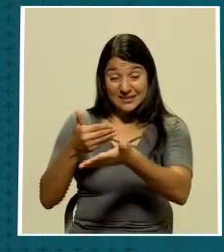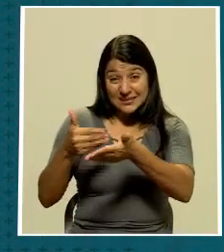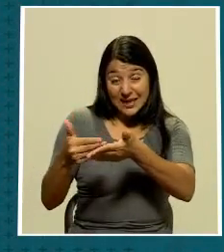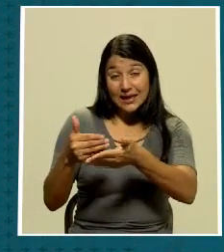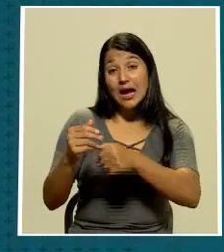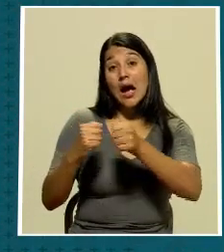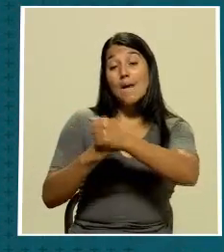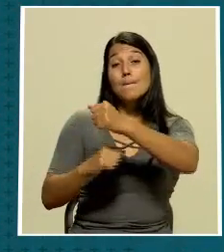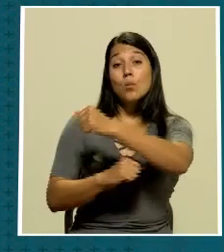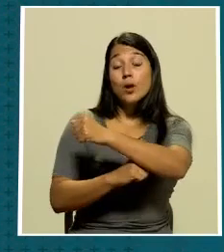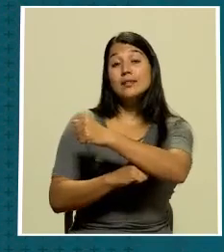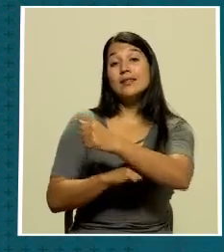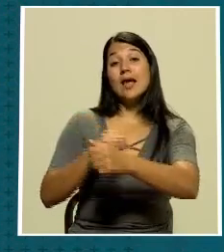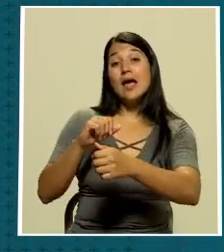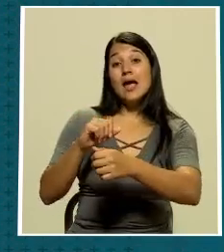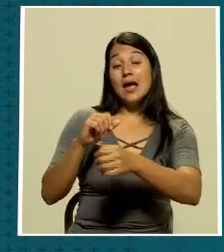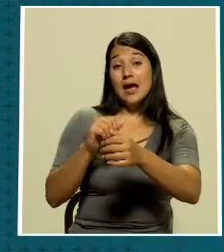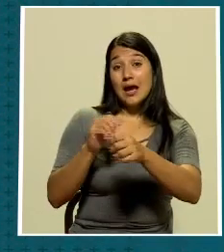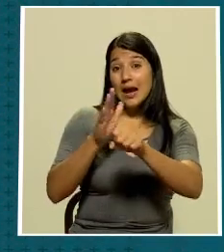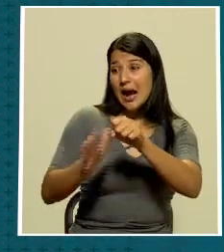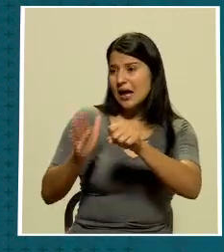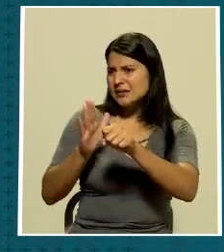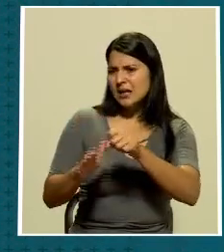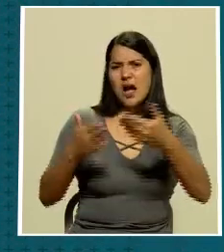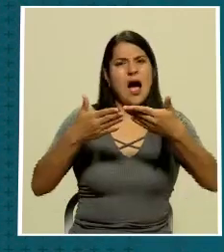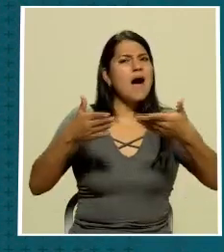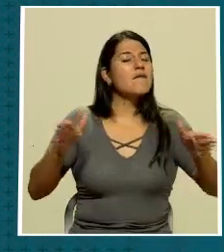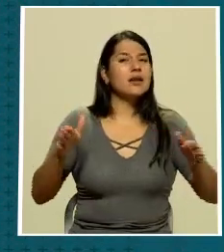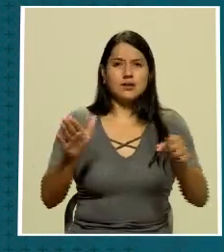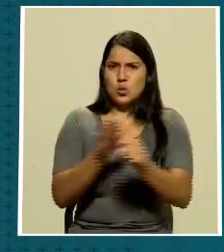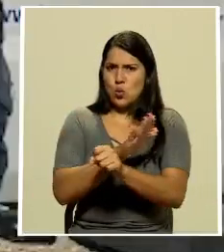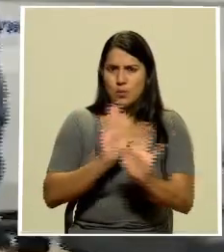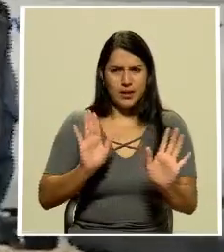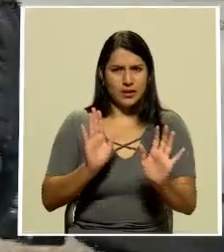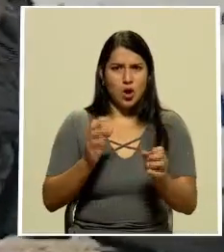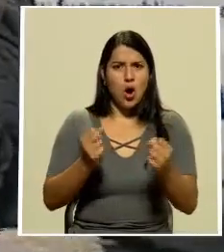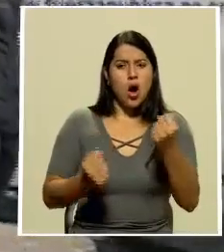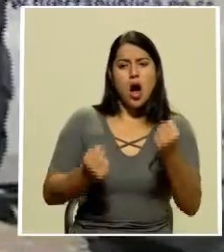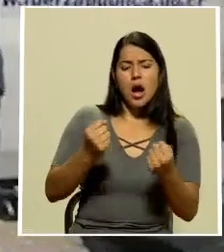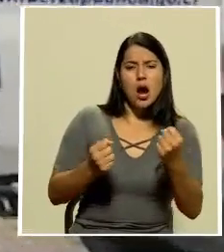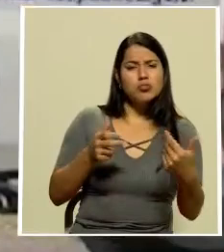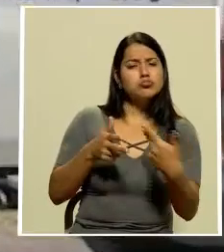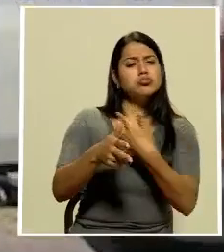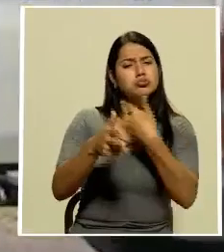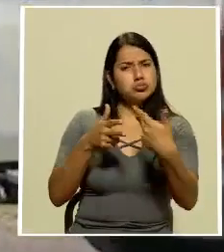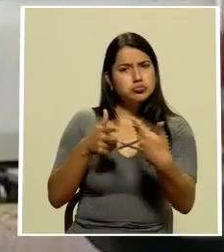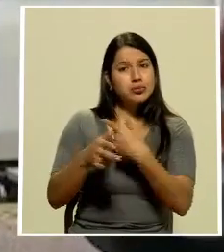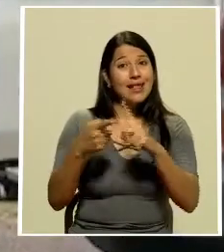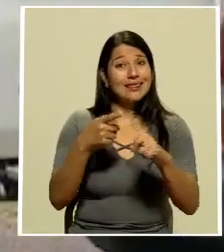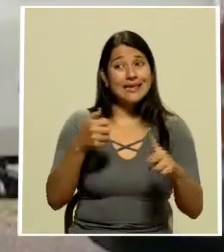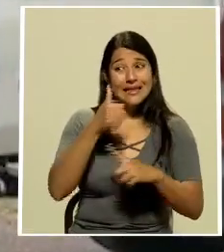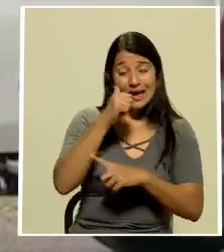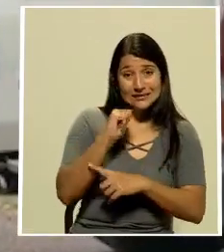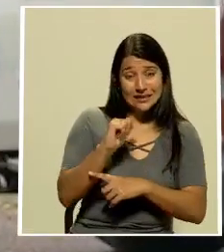estaba total y absolutamente abierta. El tránsito era regular. Desde ayer y estos días